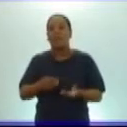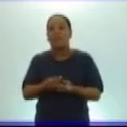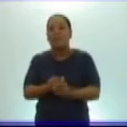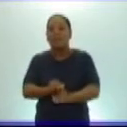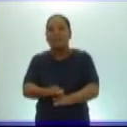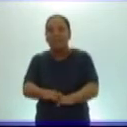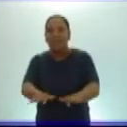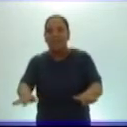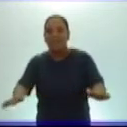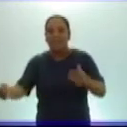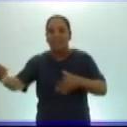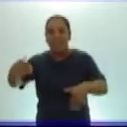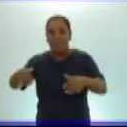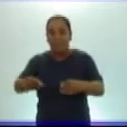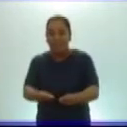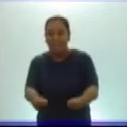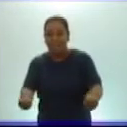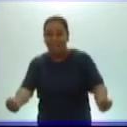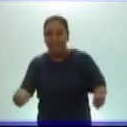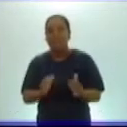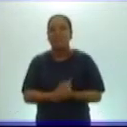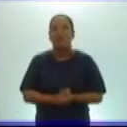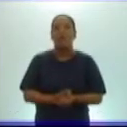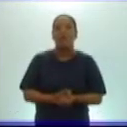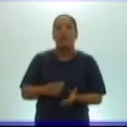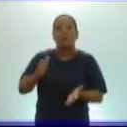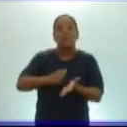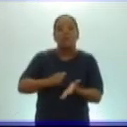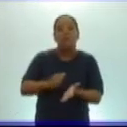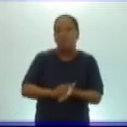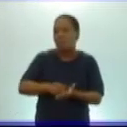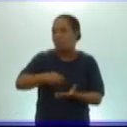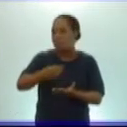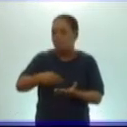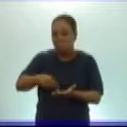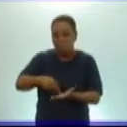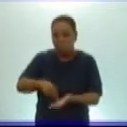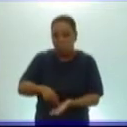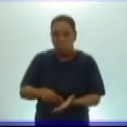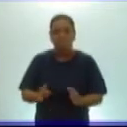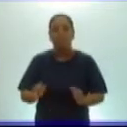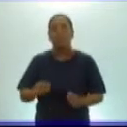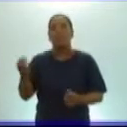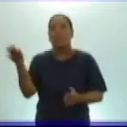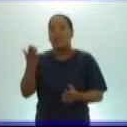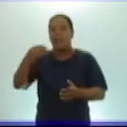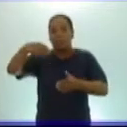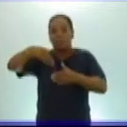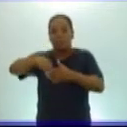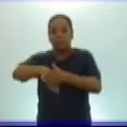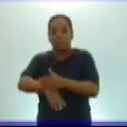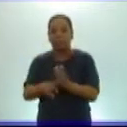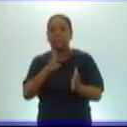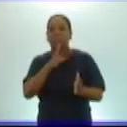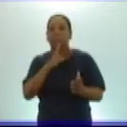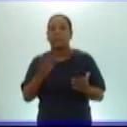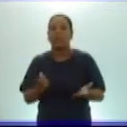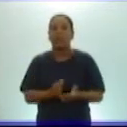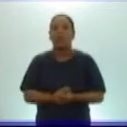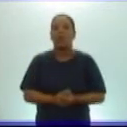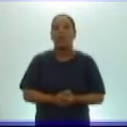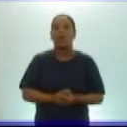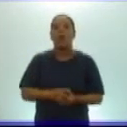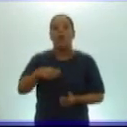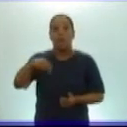estamos hablando de un sólido prácticamente insoluble y que se deposita rápidamente en el fondo del recipiente. Y quiero que tomen nota y fíjense